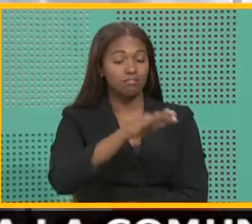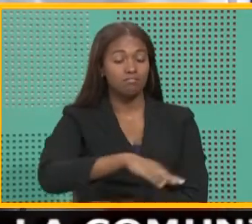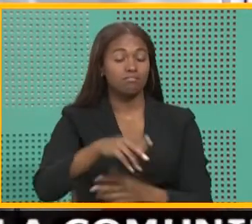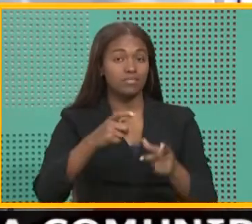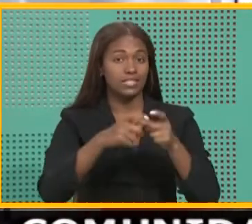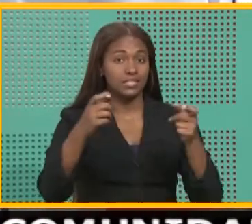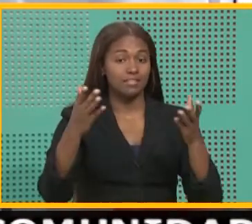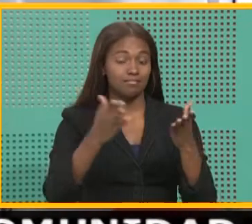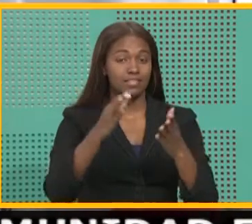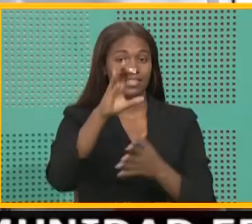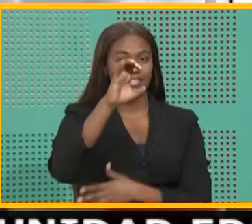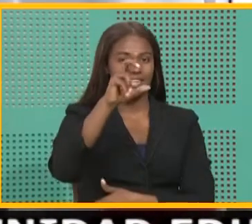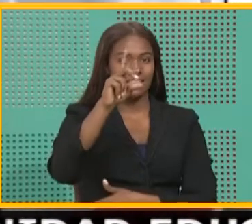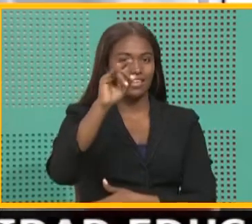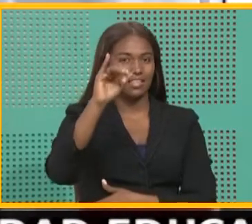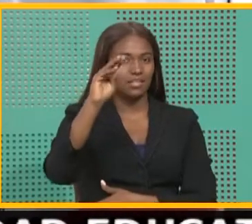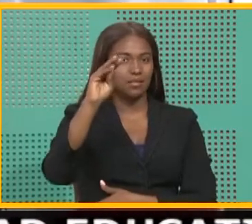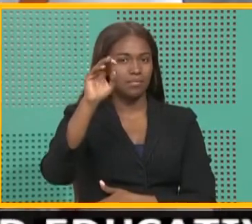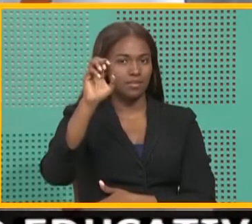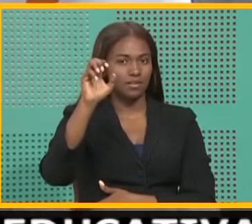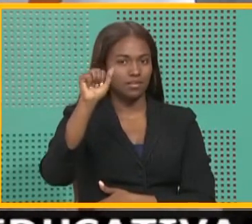hospital del país.